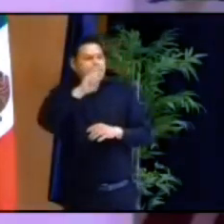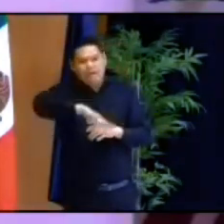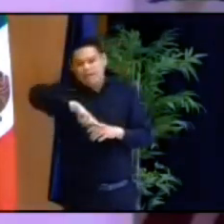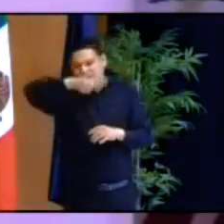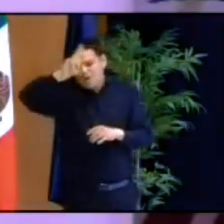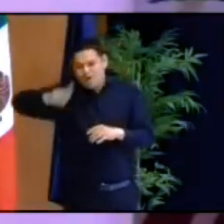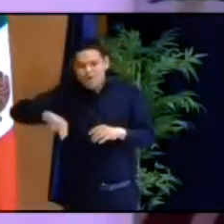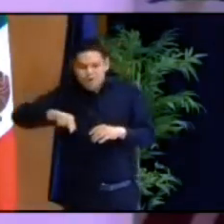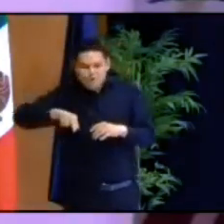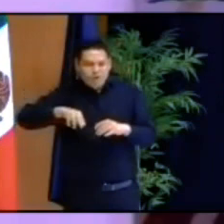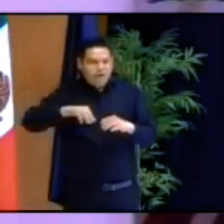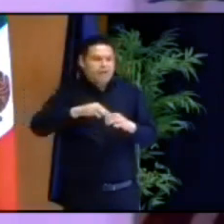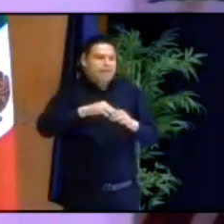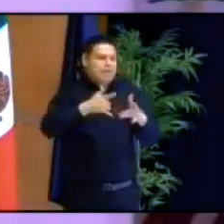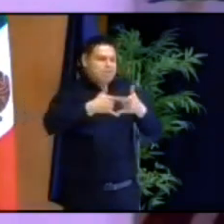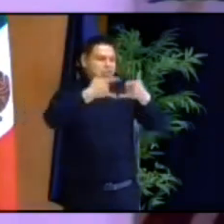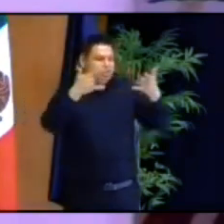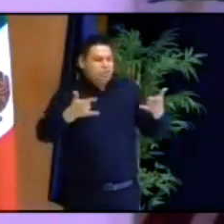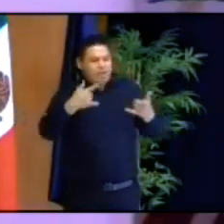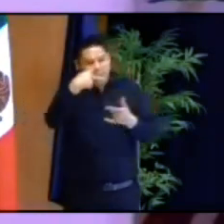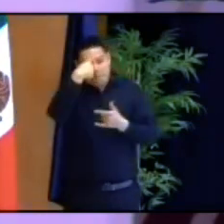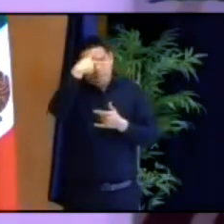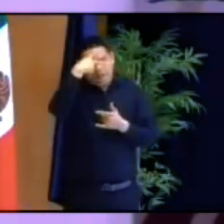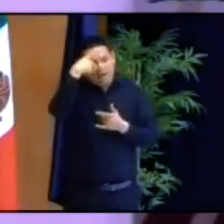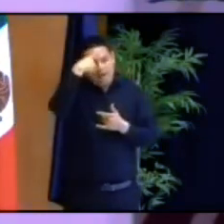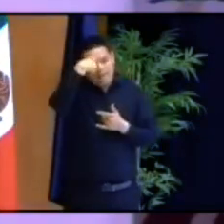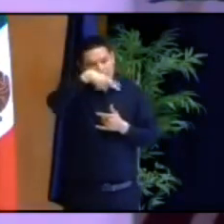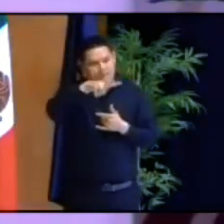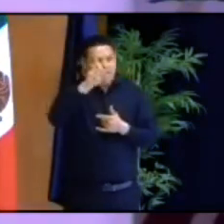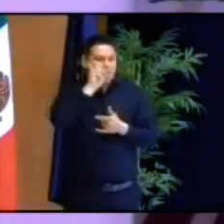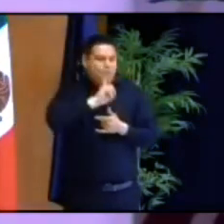saque a la mujer de la historia de México.